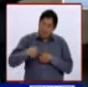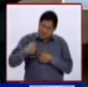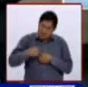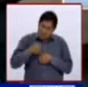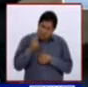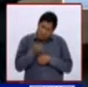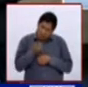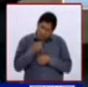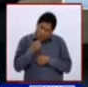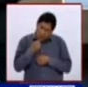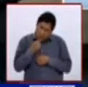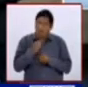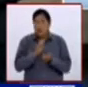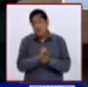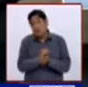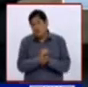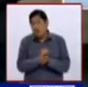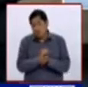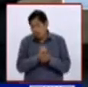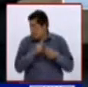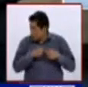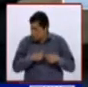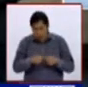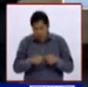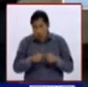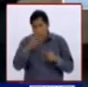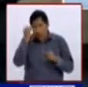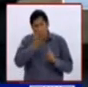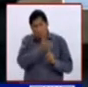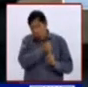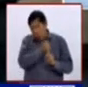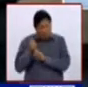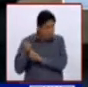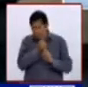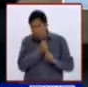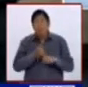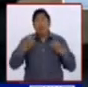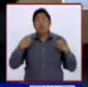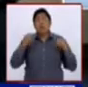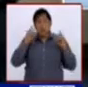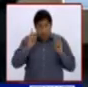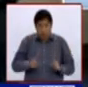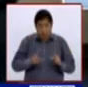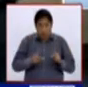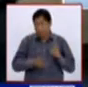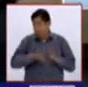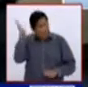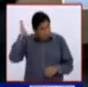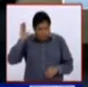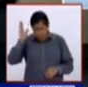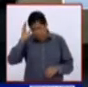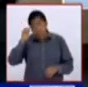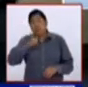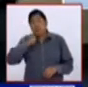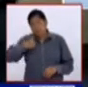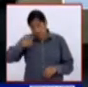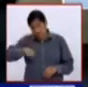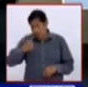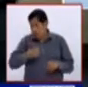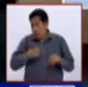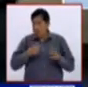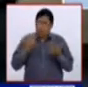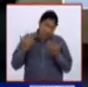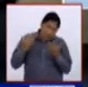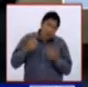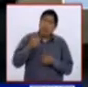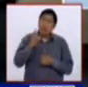ha informado que está aprehendido por el delito de trata y tráfico de personas. se ha retirado ya la fiscal del lugar y lo que se espera es que